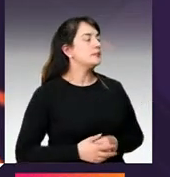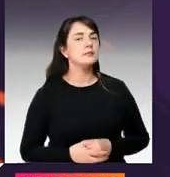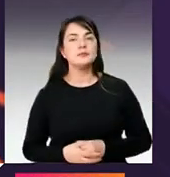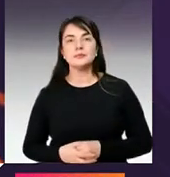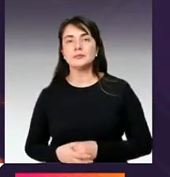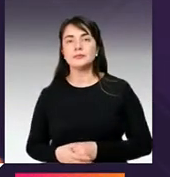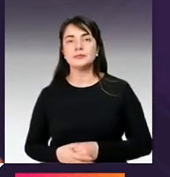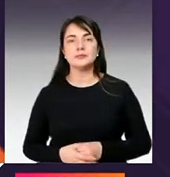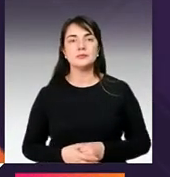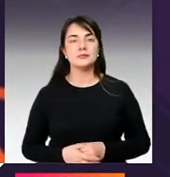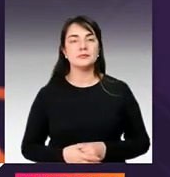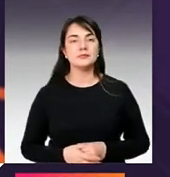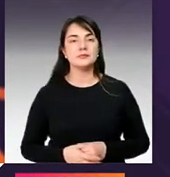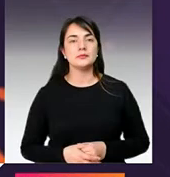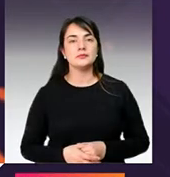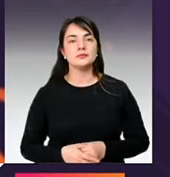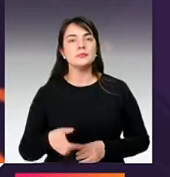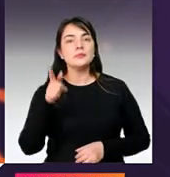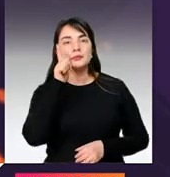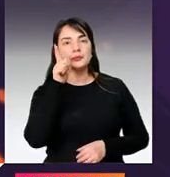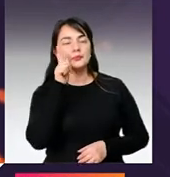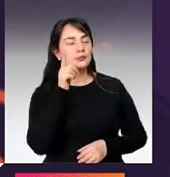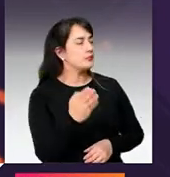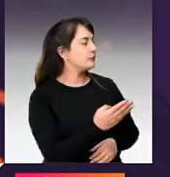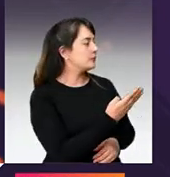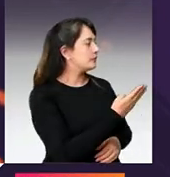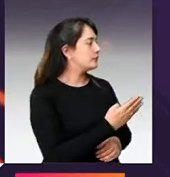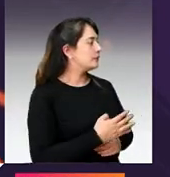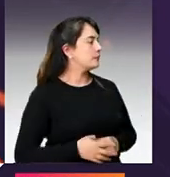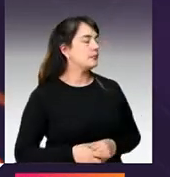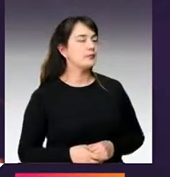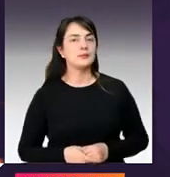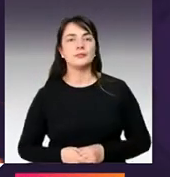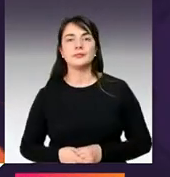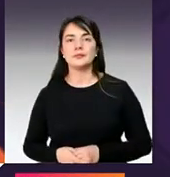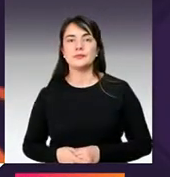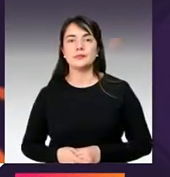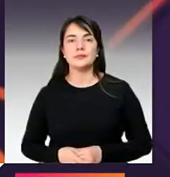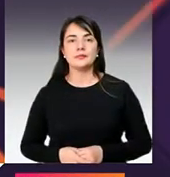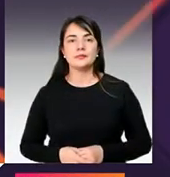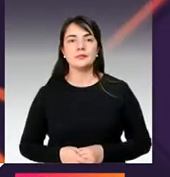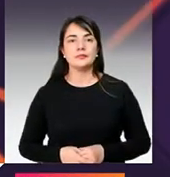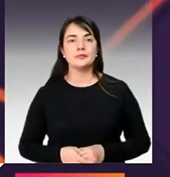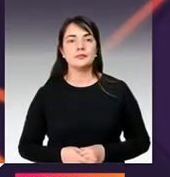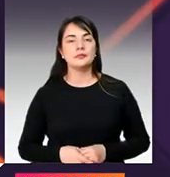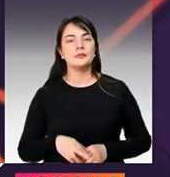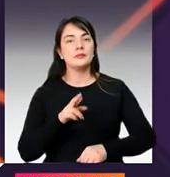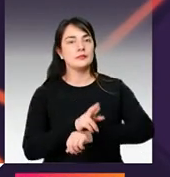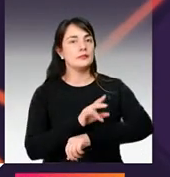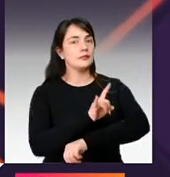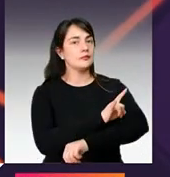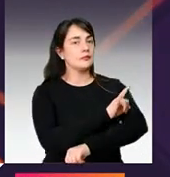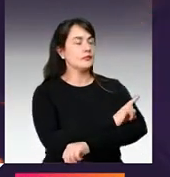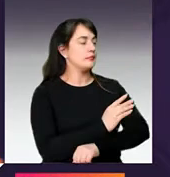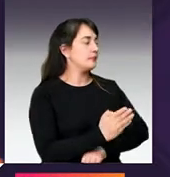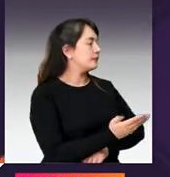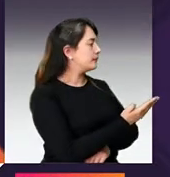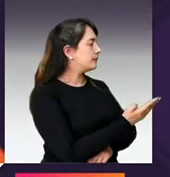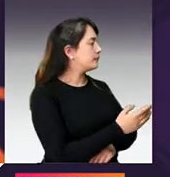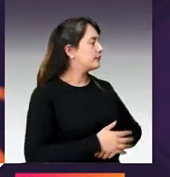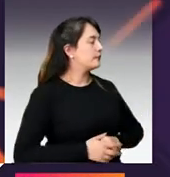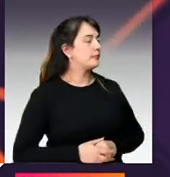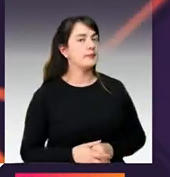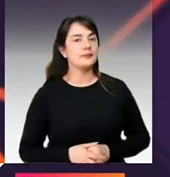Naciones Unidas, en Fontibón en los barrios El Tintal y Zona Franca, en Rafael Uribe Uribe en el barrio Claret, en